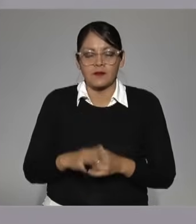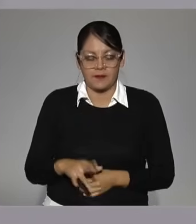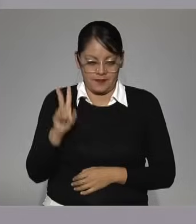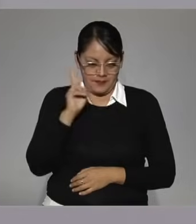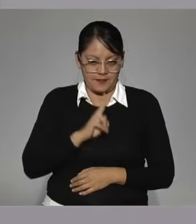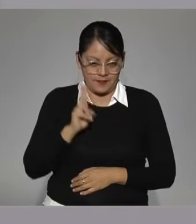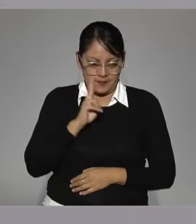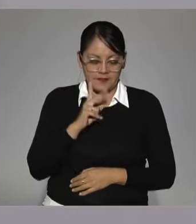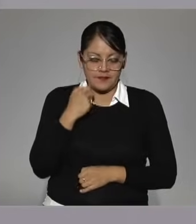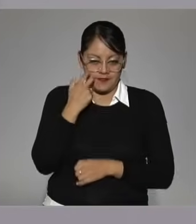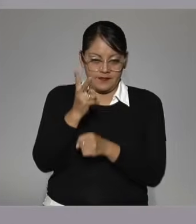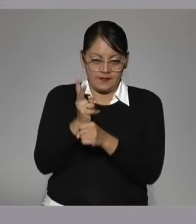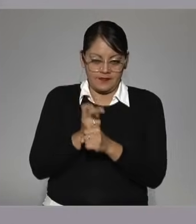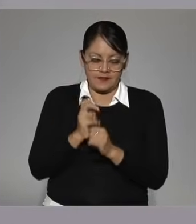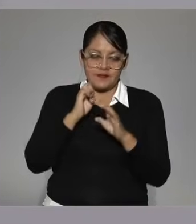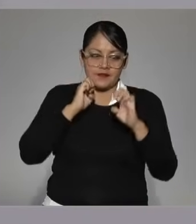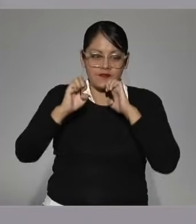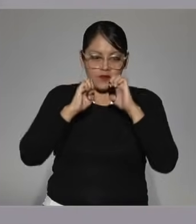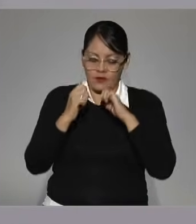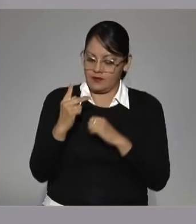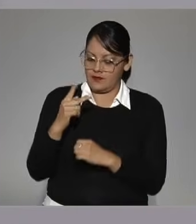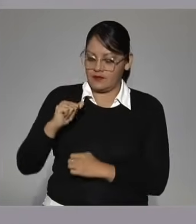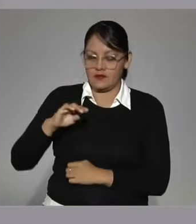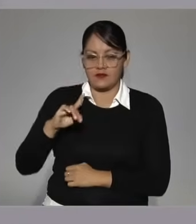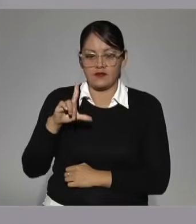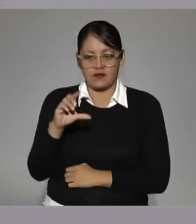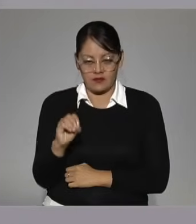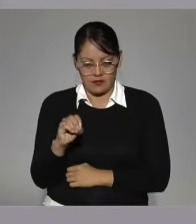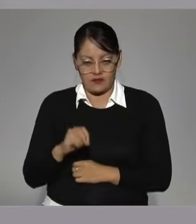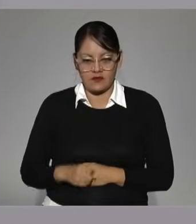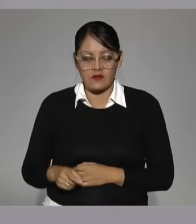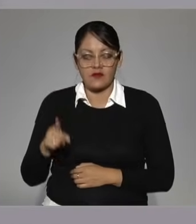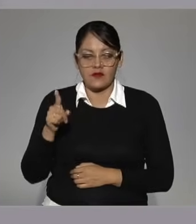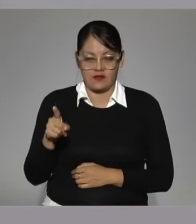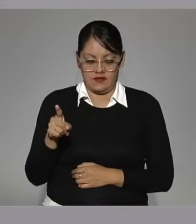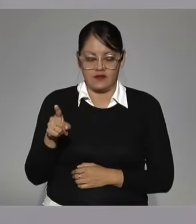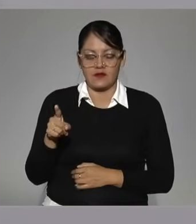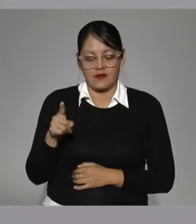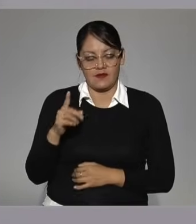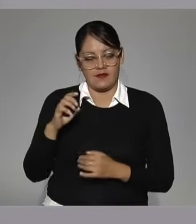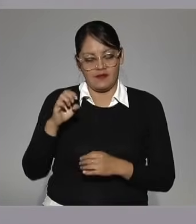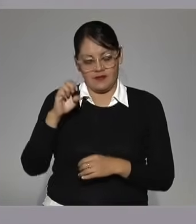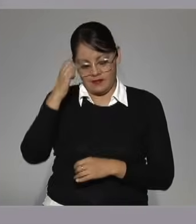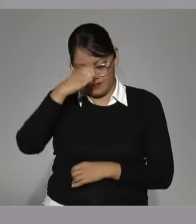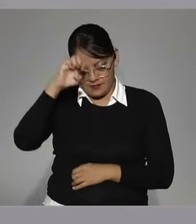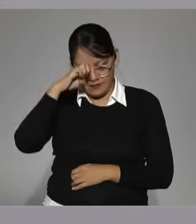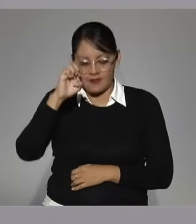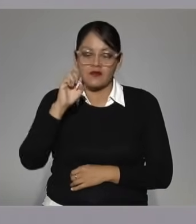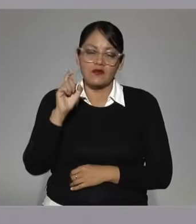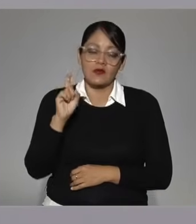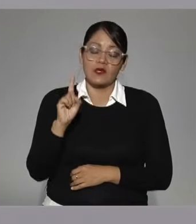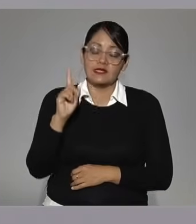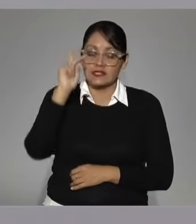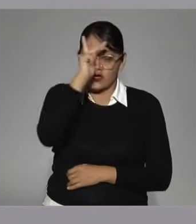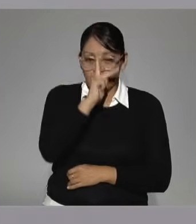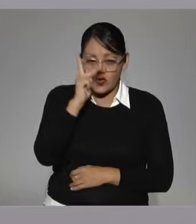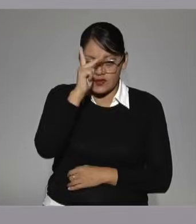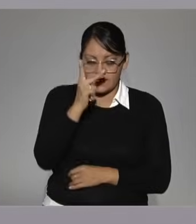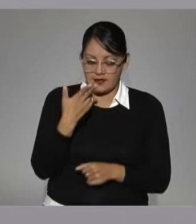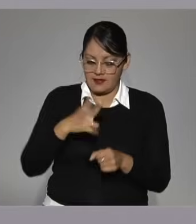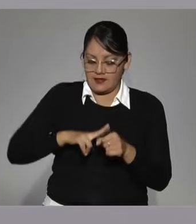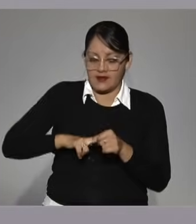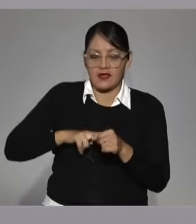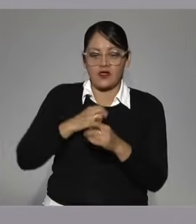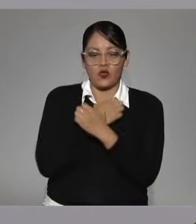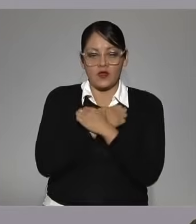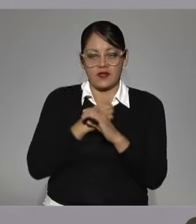ver, los quiero invitar a ver esta entrevista de Pablo Wells Lesbros. Él es especialista en psicología clínica y educativa y habla justamente